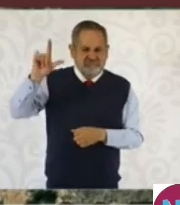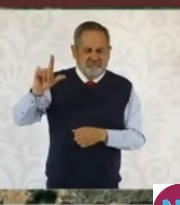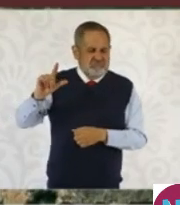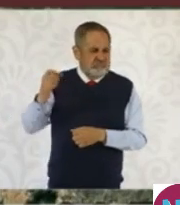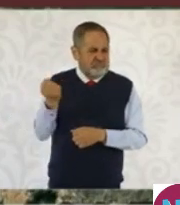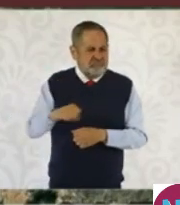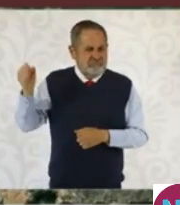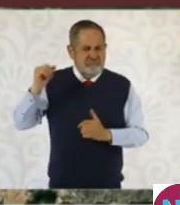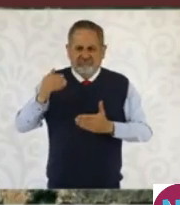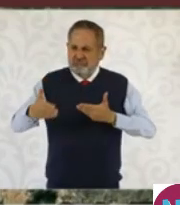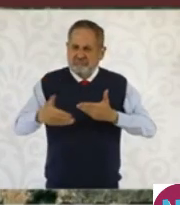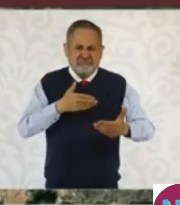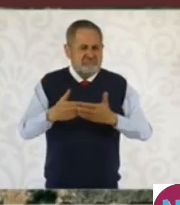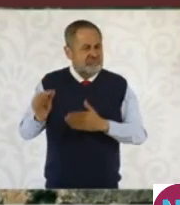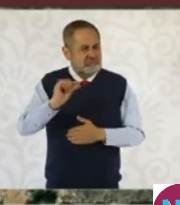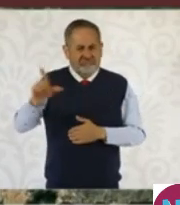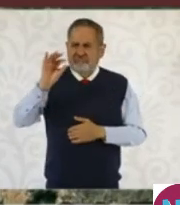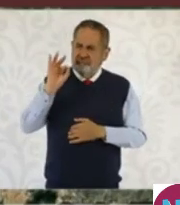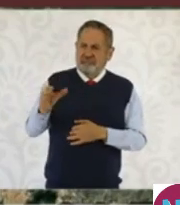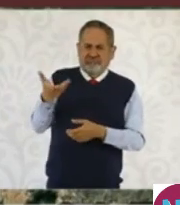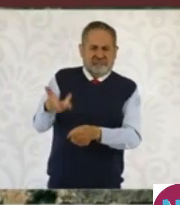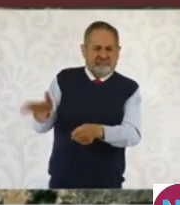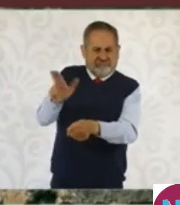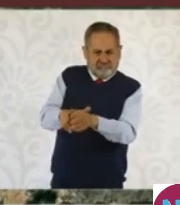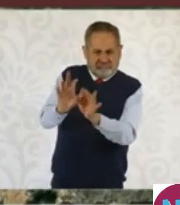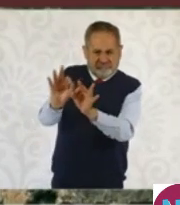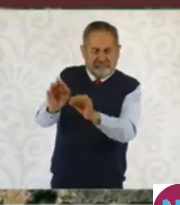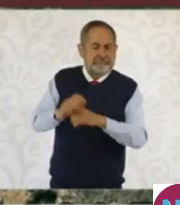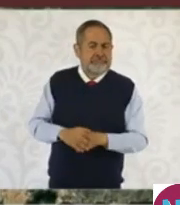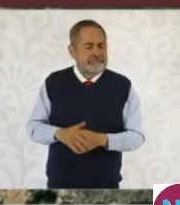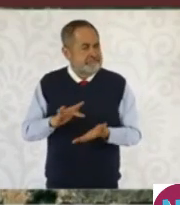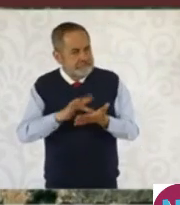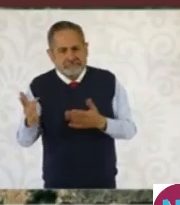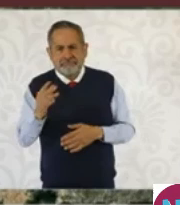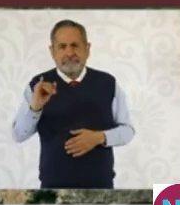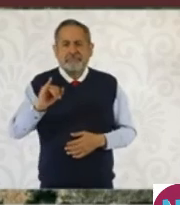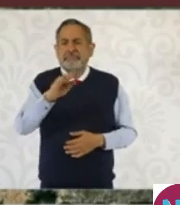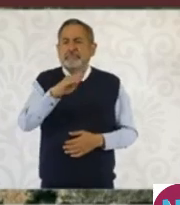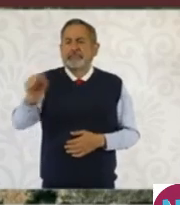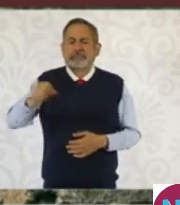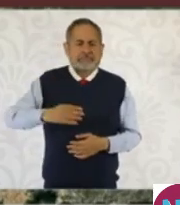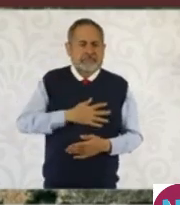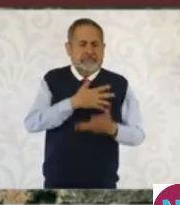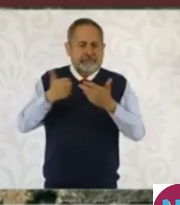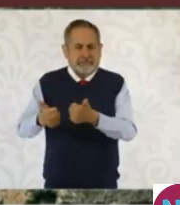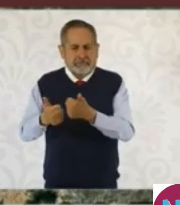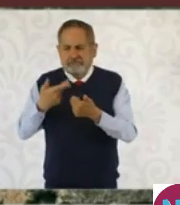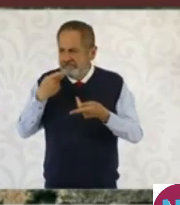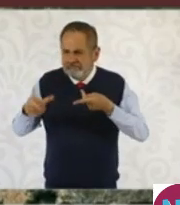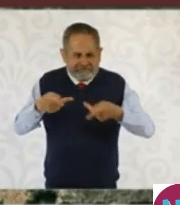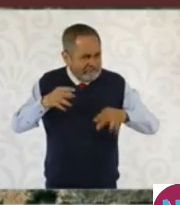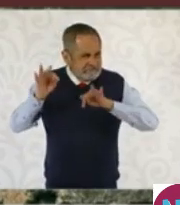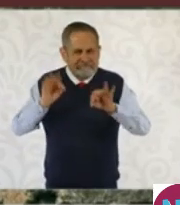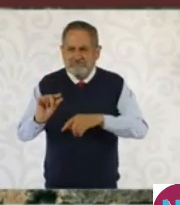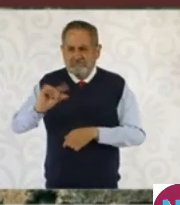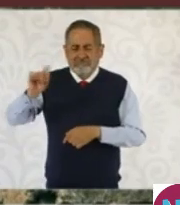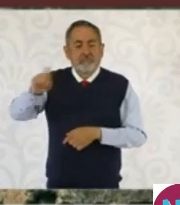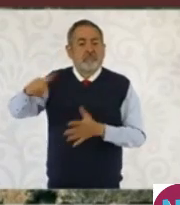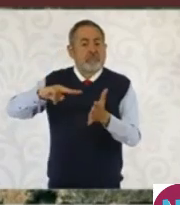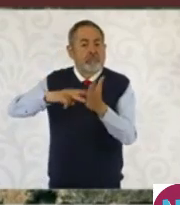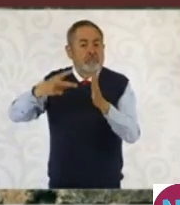estándar internacional. Reconocemos a nombre del IMSS Bienestar el trabajo profesional e impecable de los